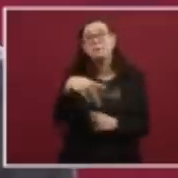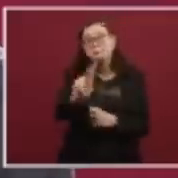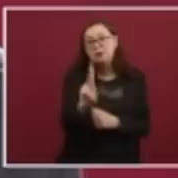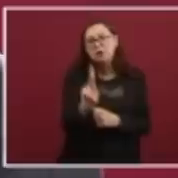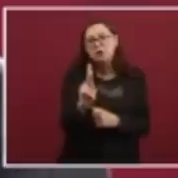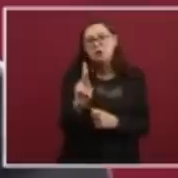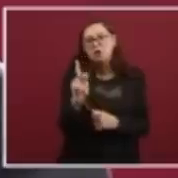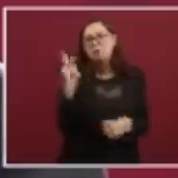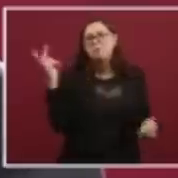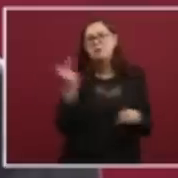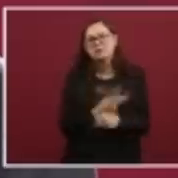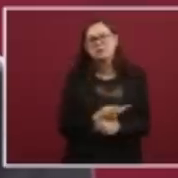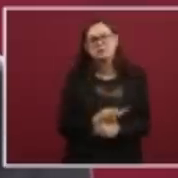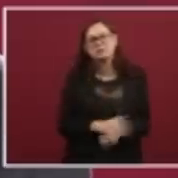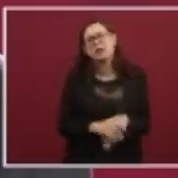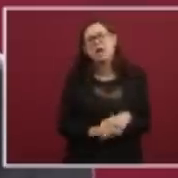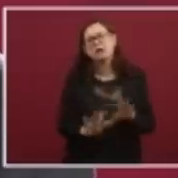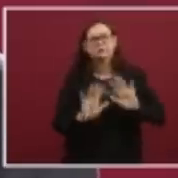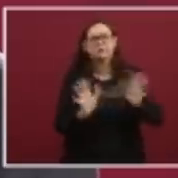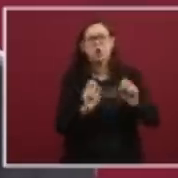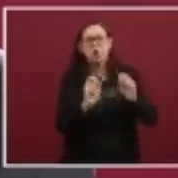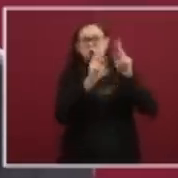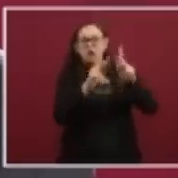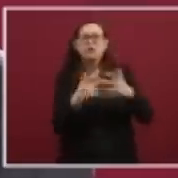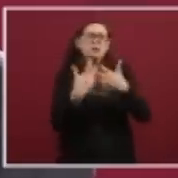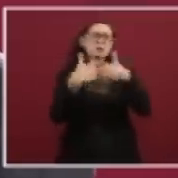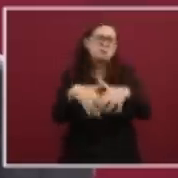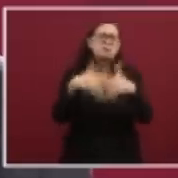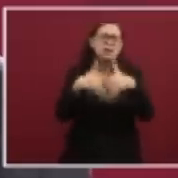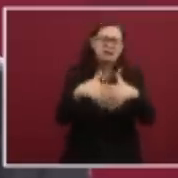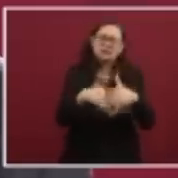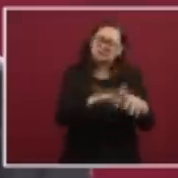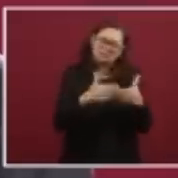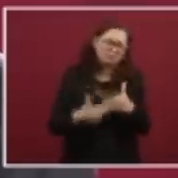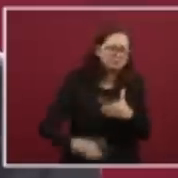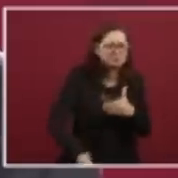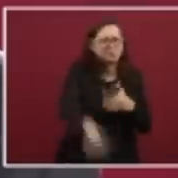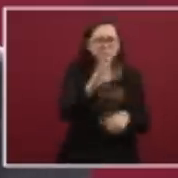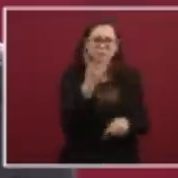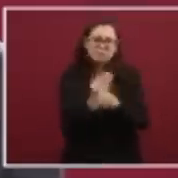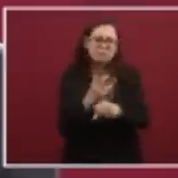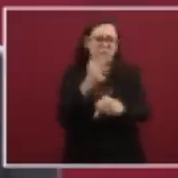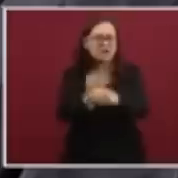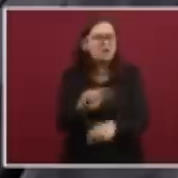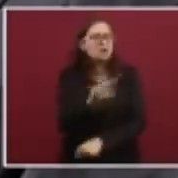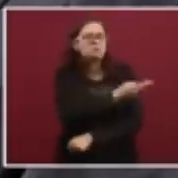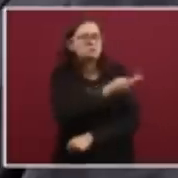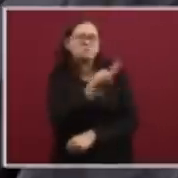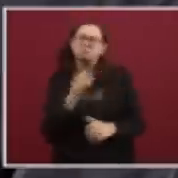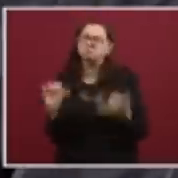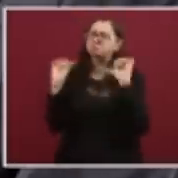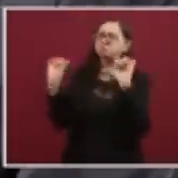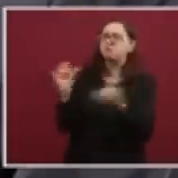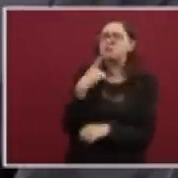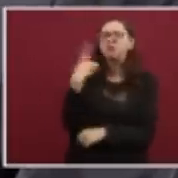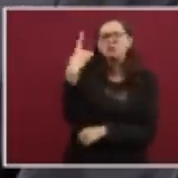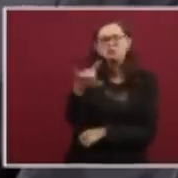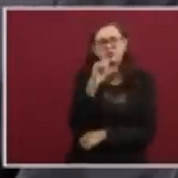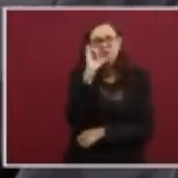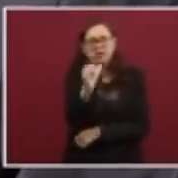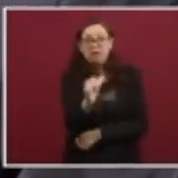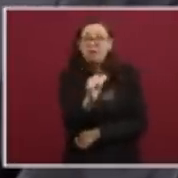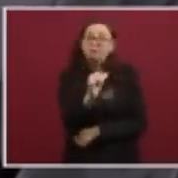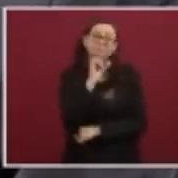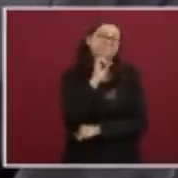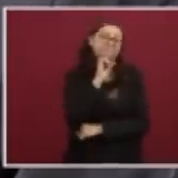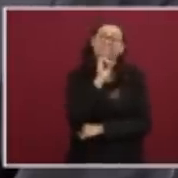decir, vamos a echar a andar la planta sin presentar las denuncias, porque si no,